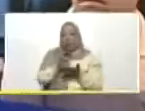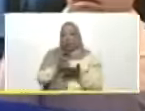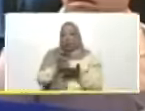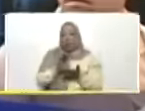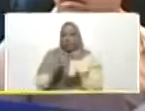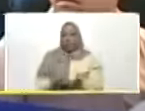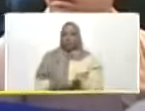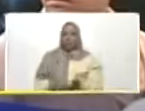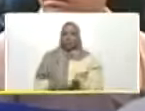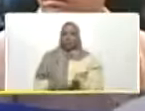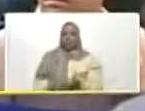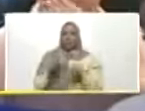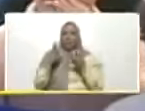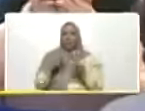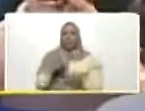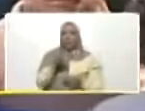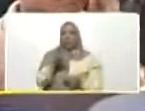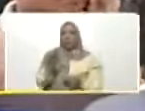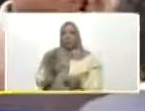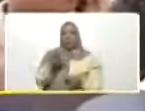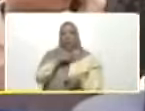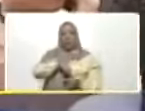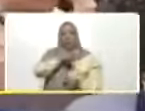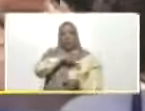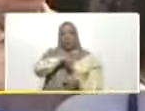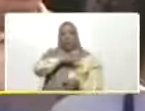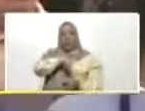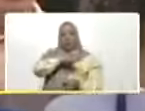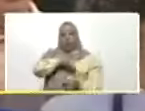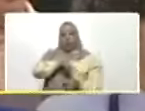rap número 20 religioso